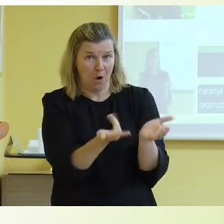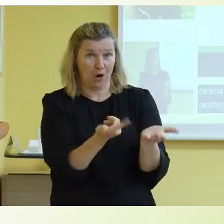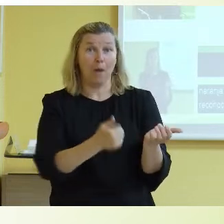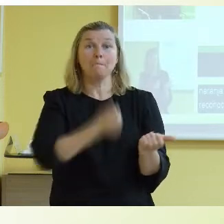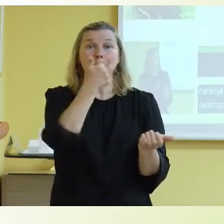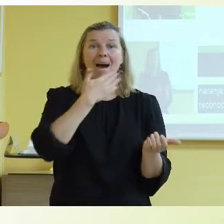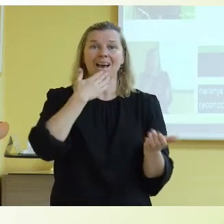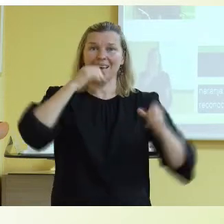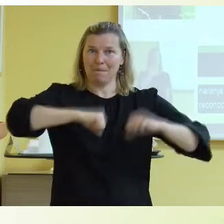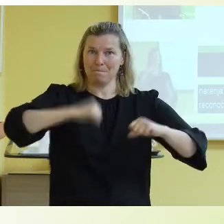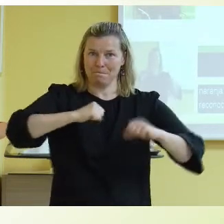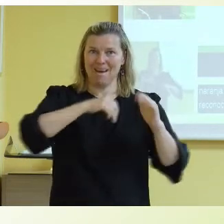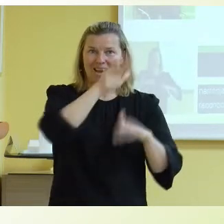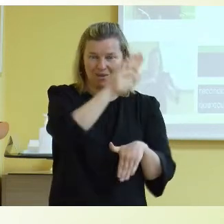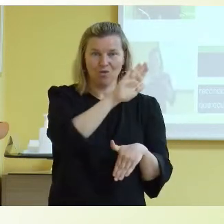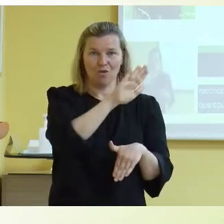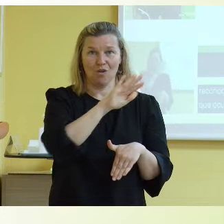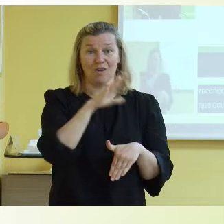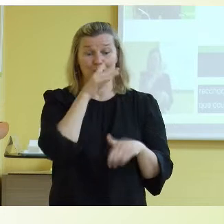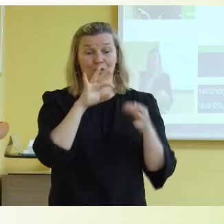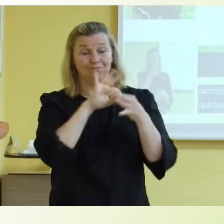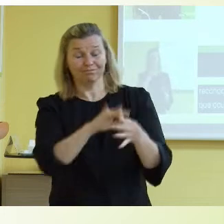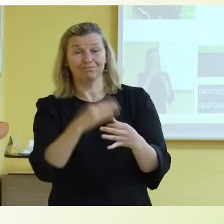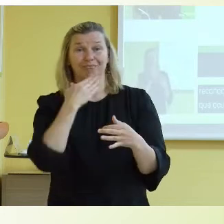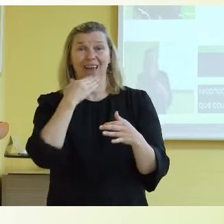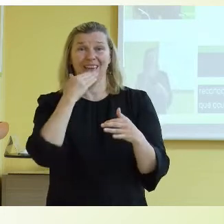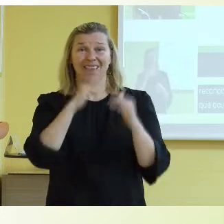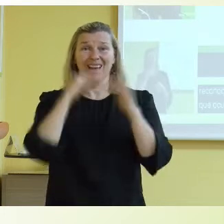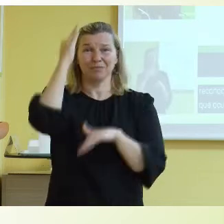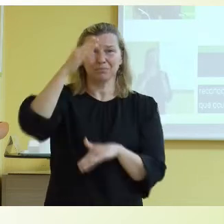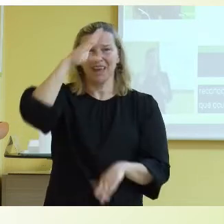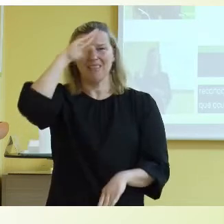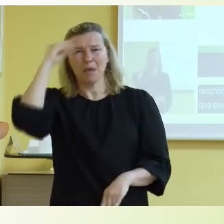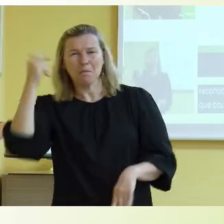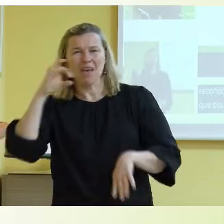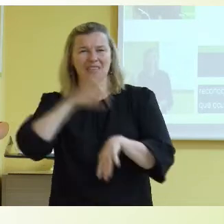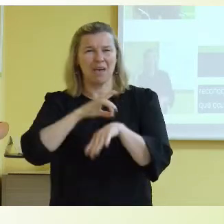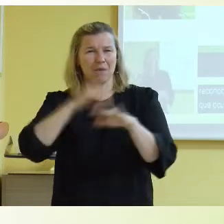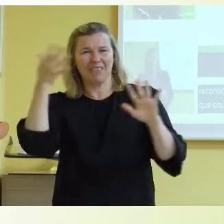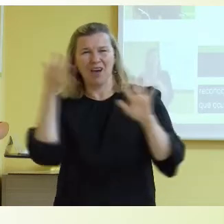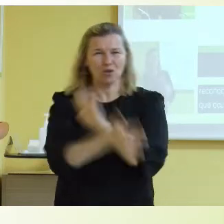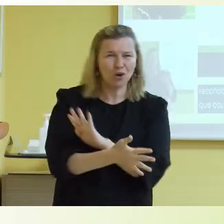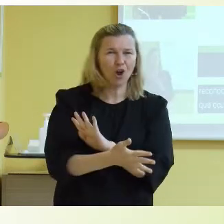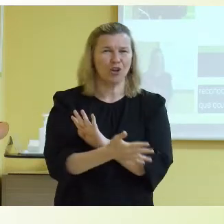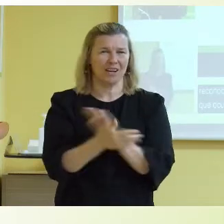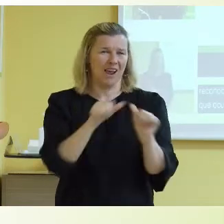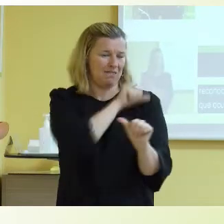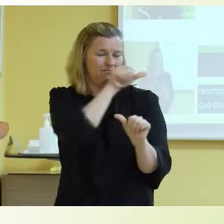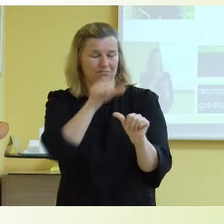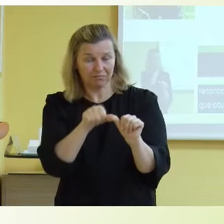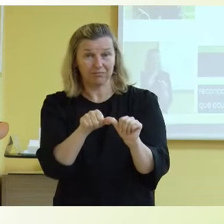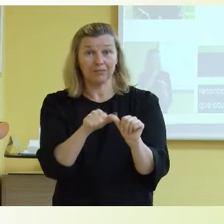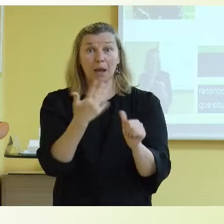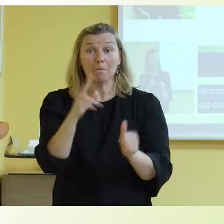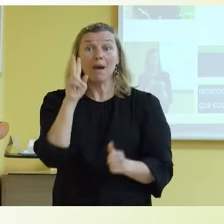ahí tenemos todo lo que tiene que ver pues con todo el tema de las edades avanzadas, demencias, enfermedades crónicas prevalentes, etcétera. Pero sin embargo veis que